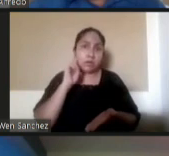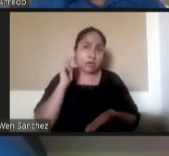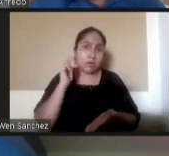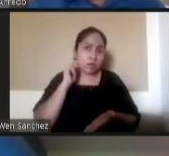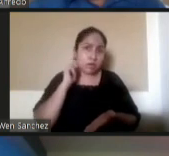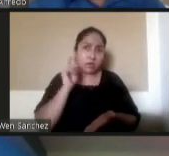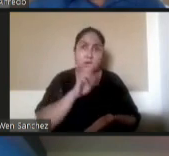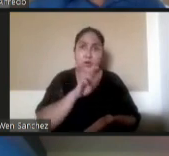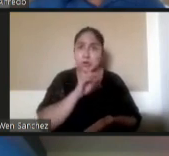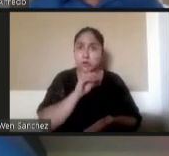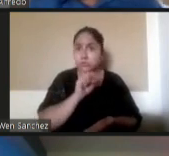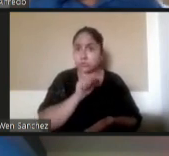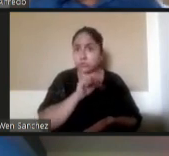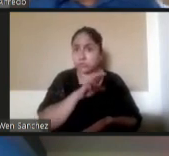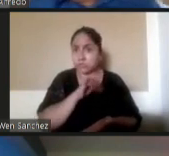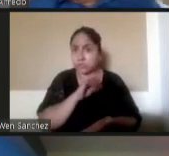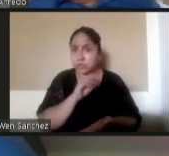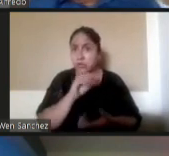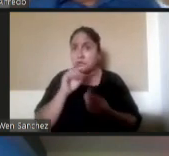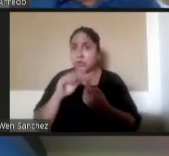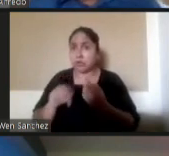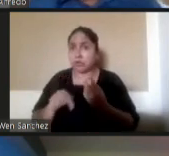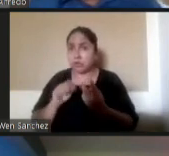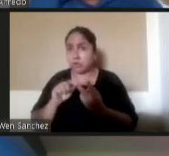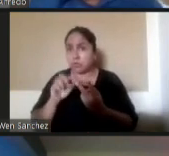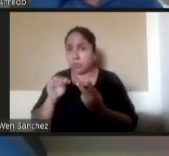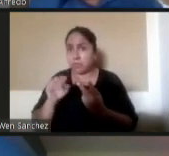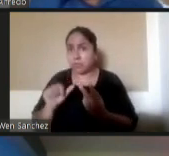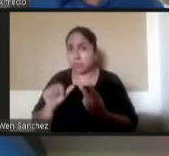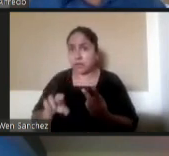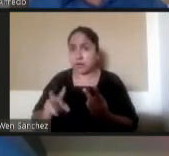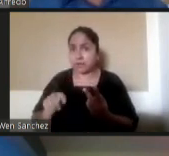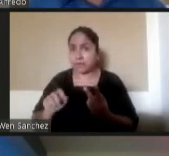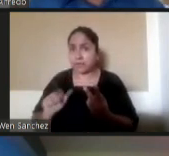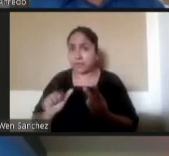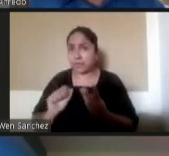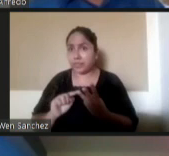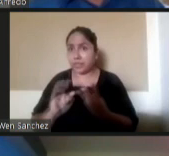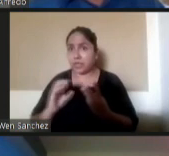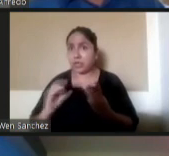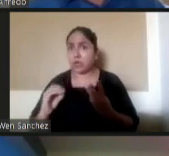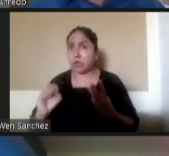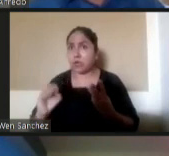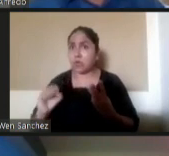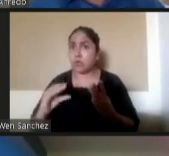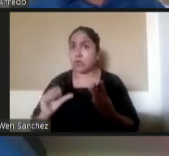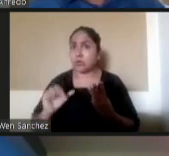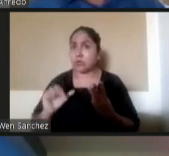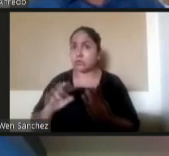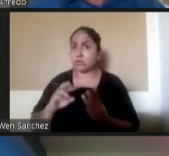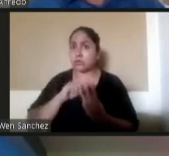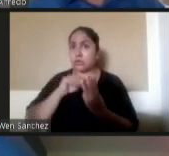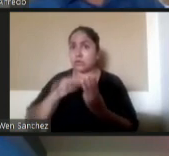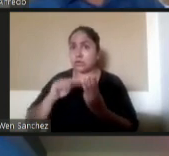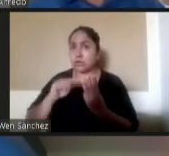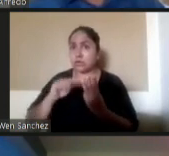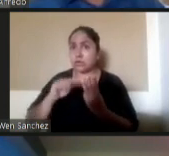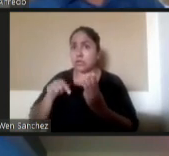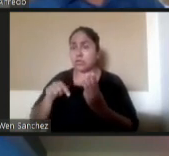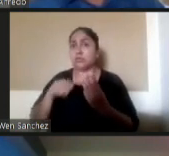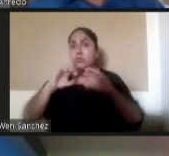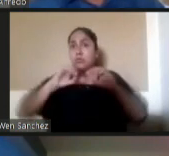Leticia Reyes Martínez y Óscar Arturo Gallegos González, integrantes de la Comisión de Trabajo y Previsión Social. Es